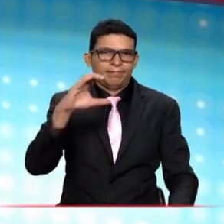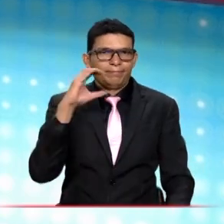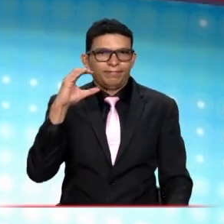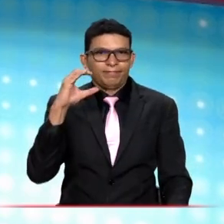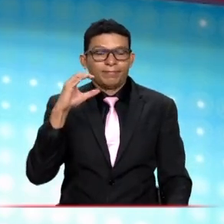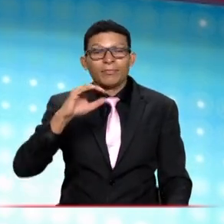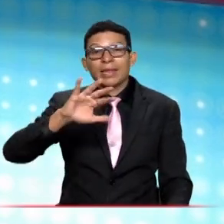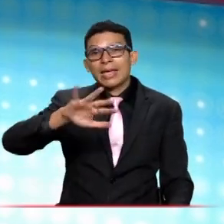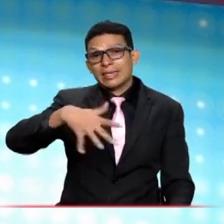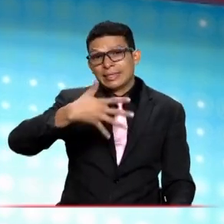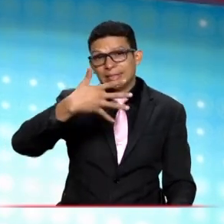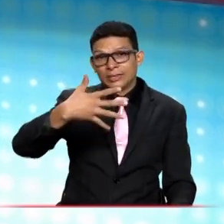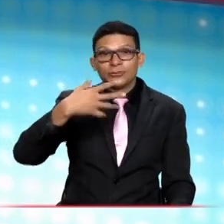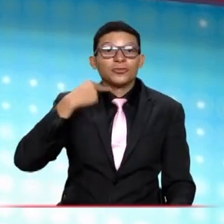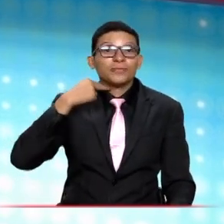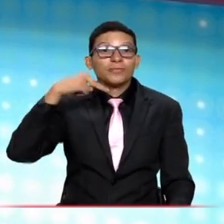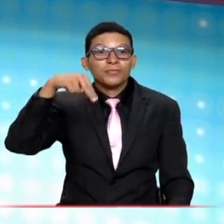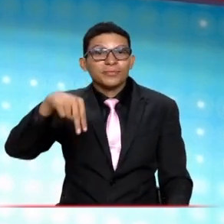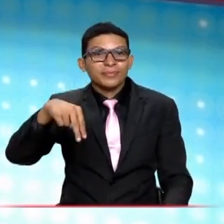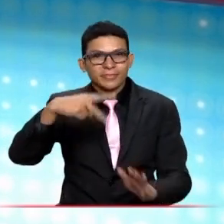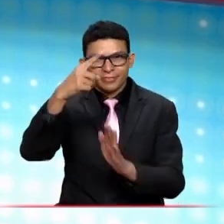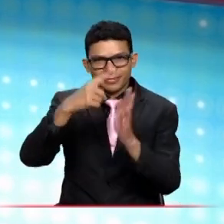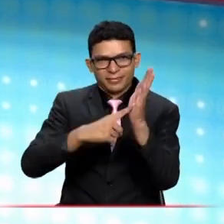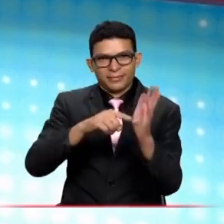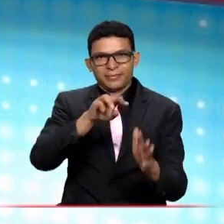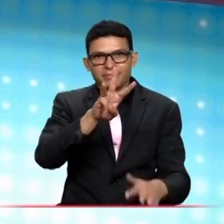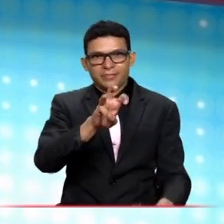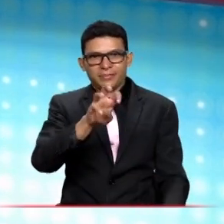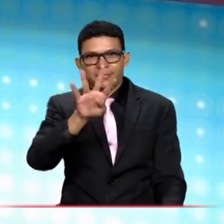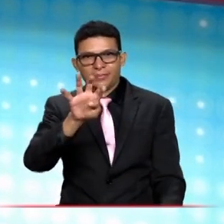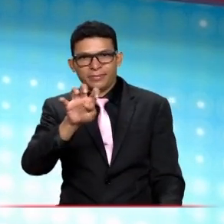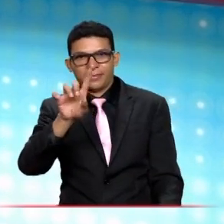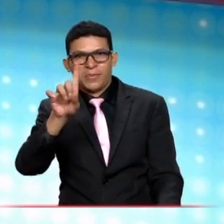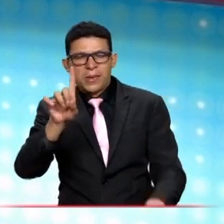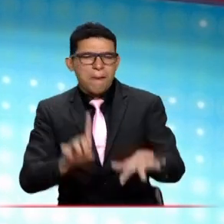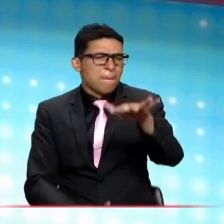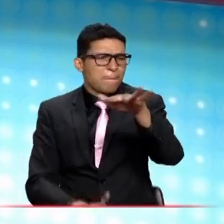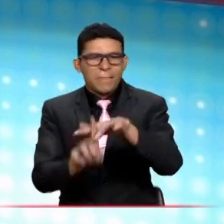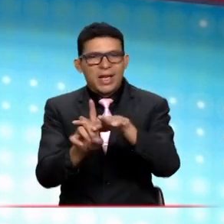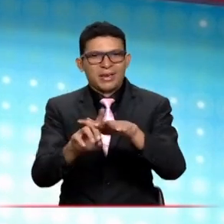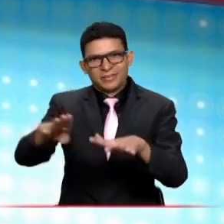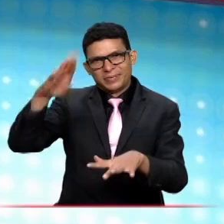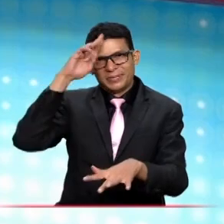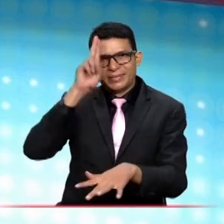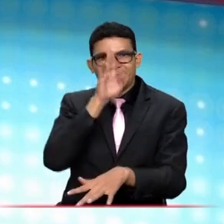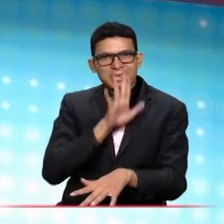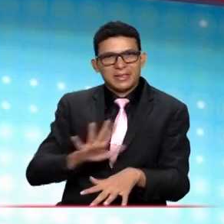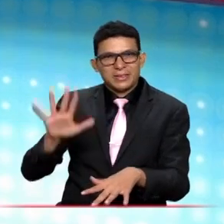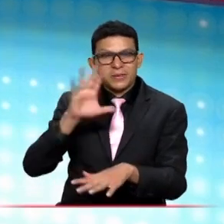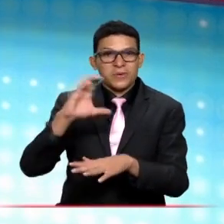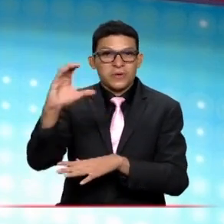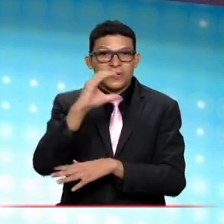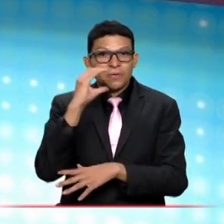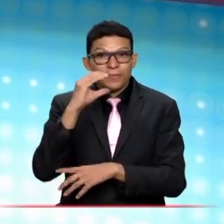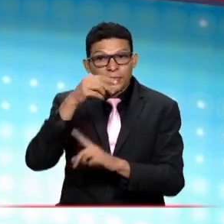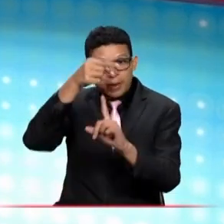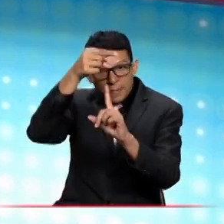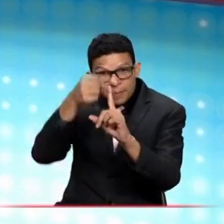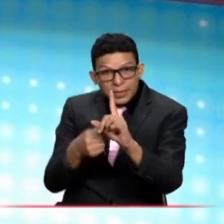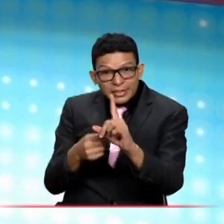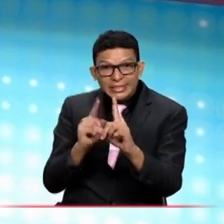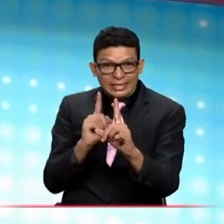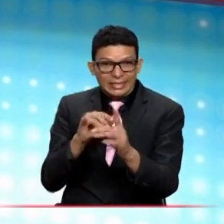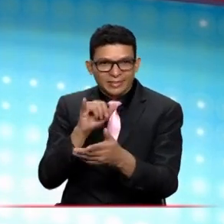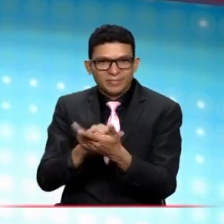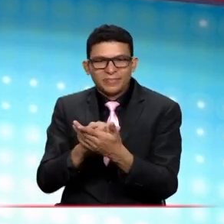Pues el 5 de noviembre de 1891 nació la Policía Nacional de Colombia y durante este mes los diferentes comandos